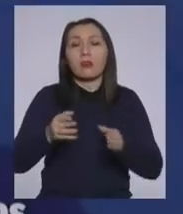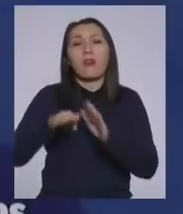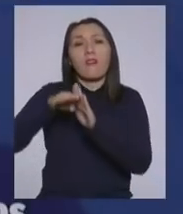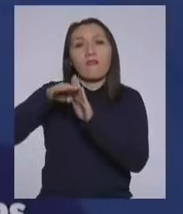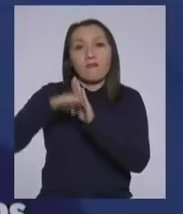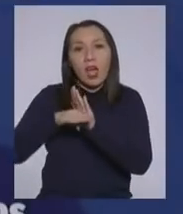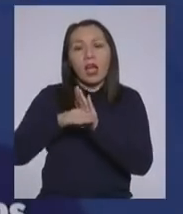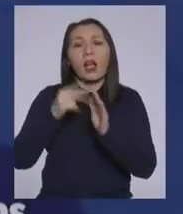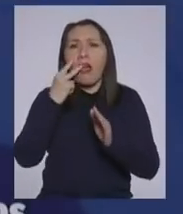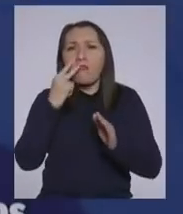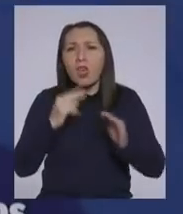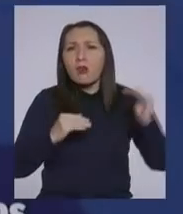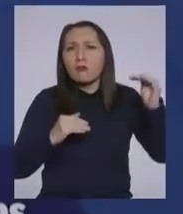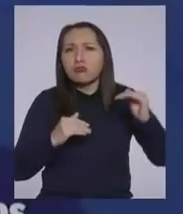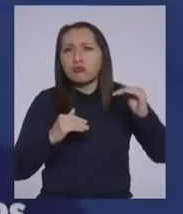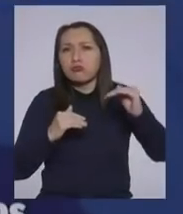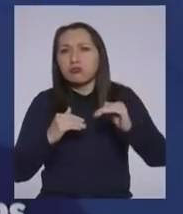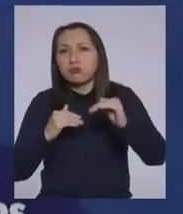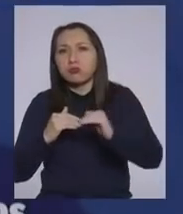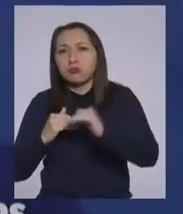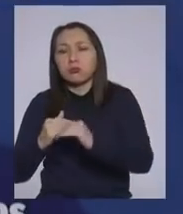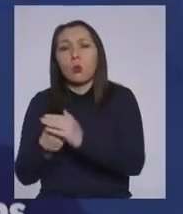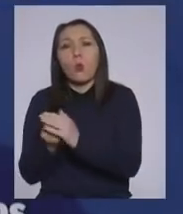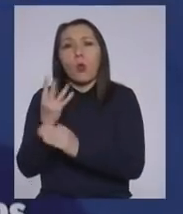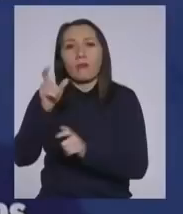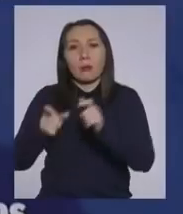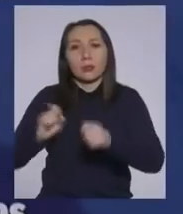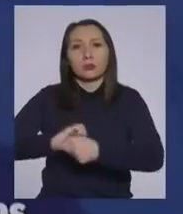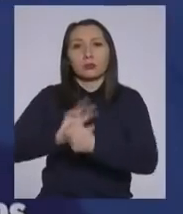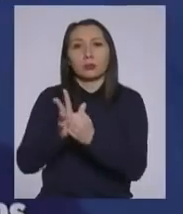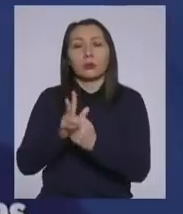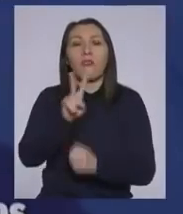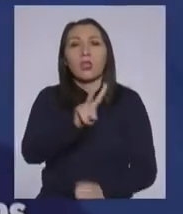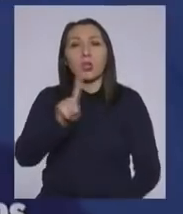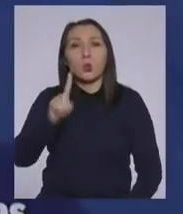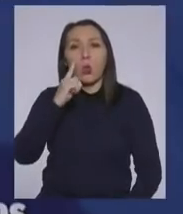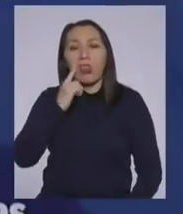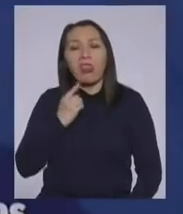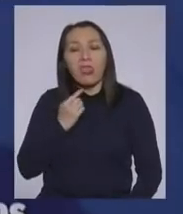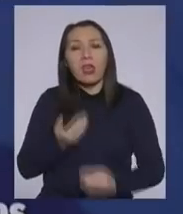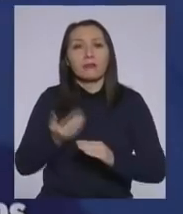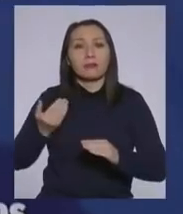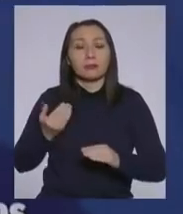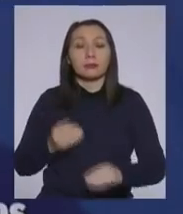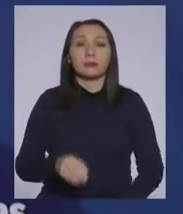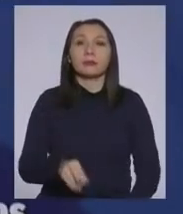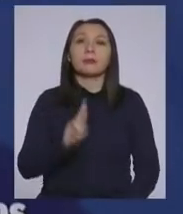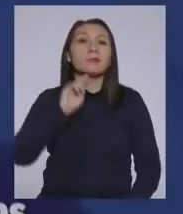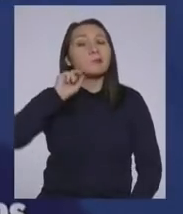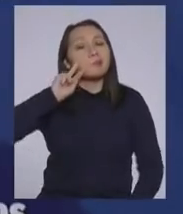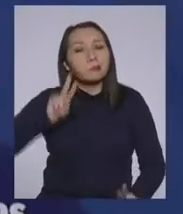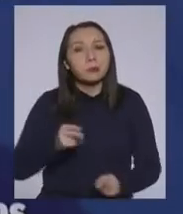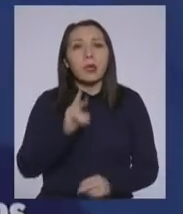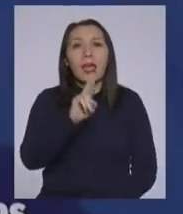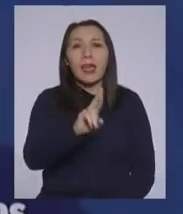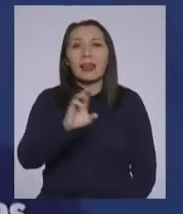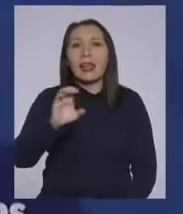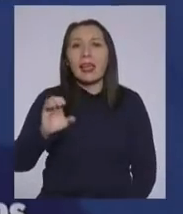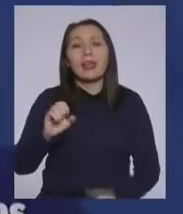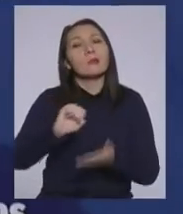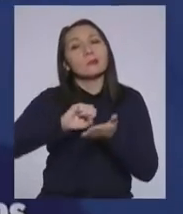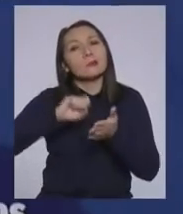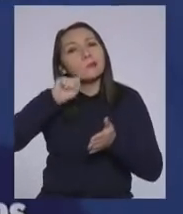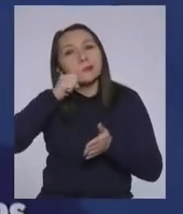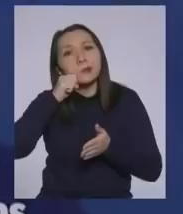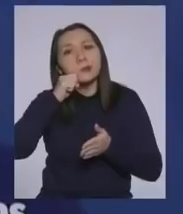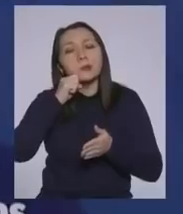disminución progresiva de los casos nuevos en los últimos 21 días. Que el RE, es decir, la cantidad de personas